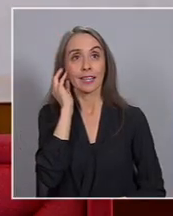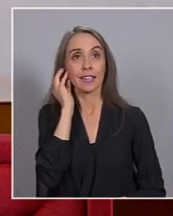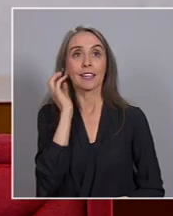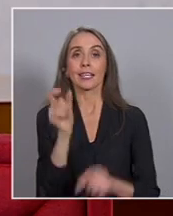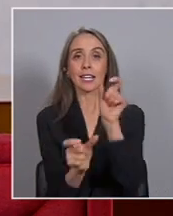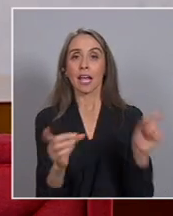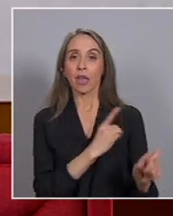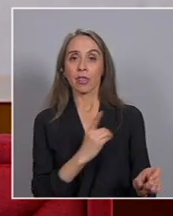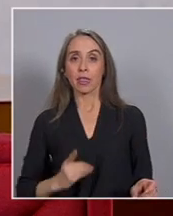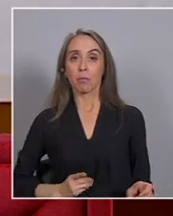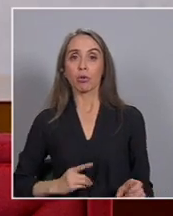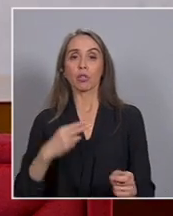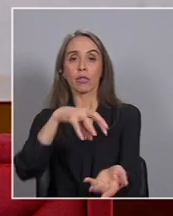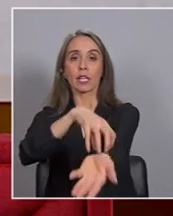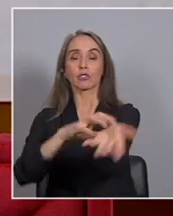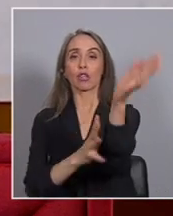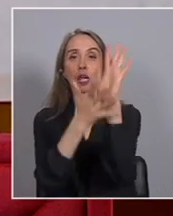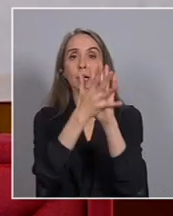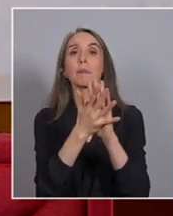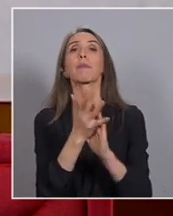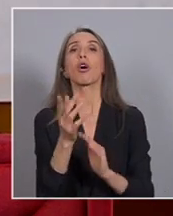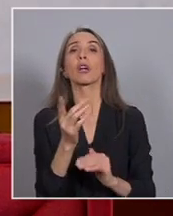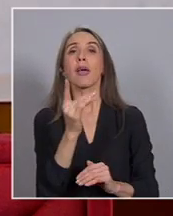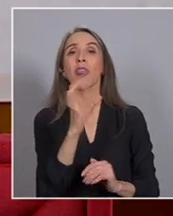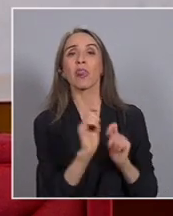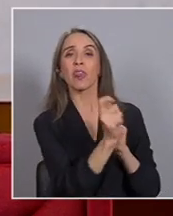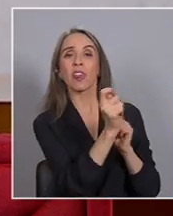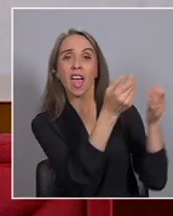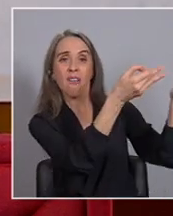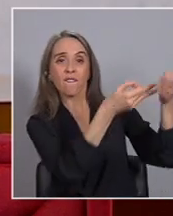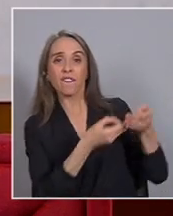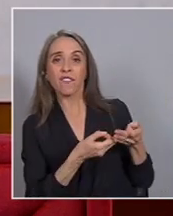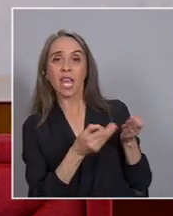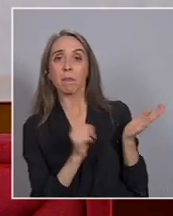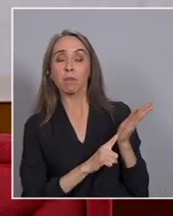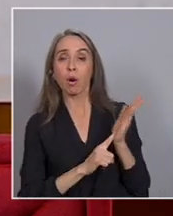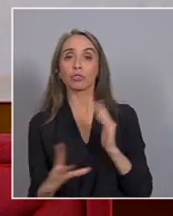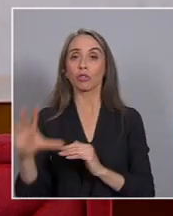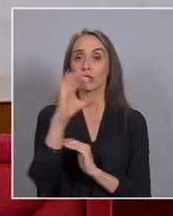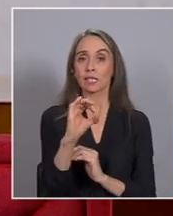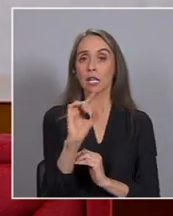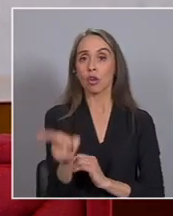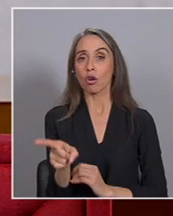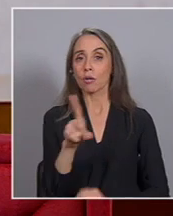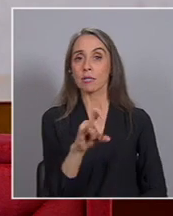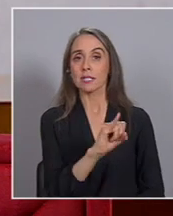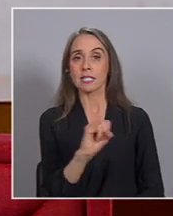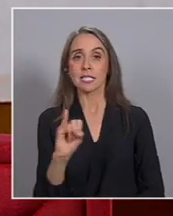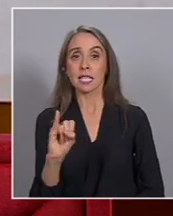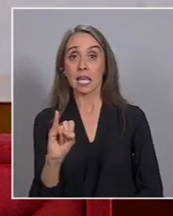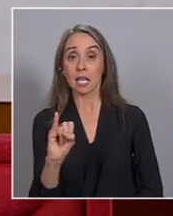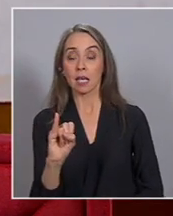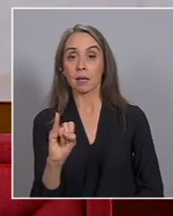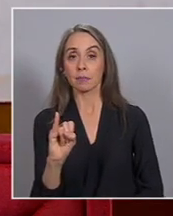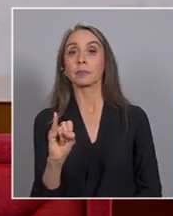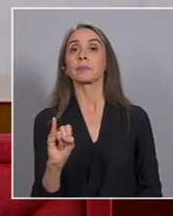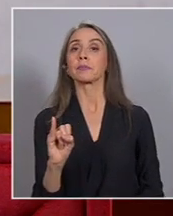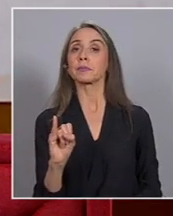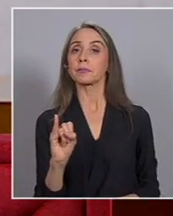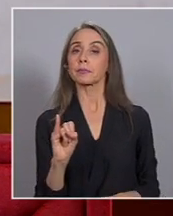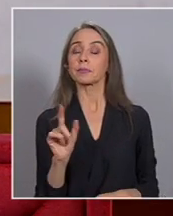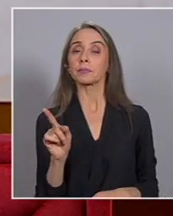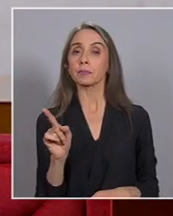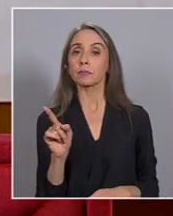para los diputados de la Araucanía, a propósito de la condonación de deudas tributarias. Hemos instruido al Servicio de Impuestos Internos para